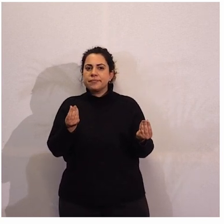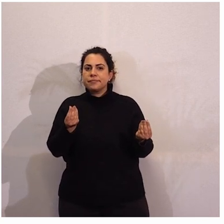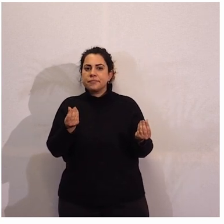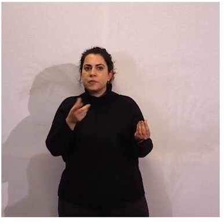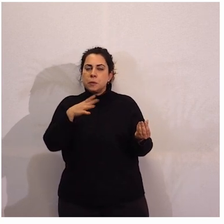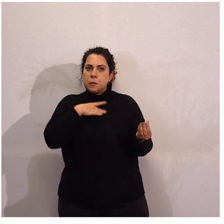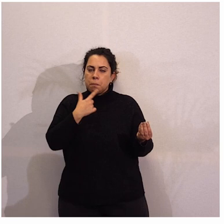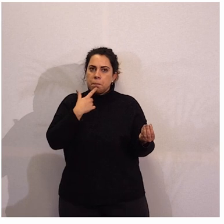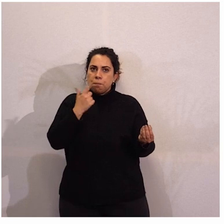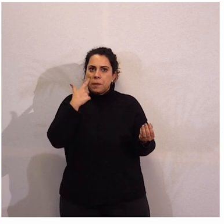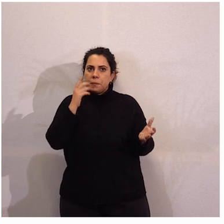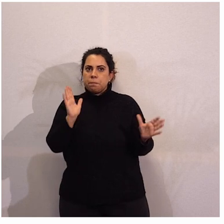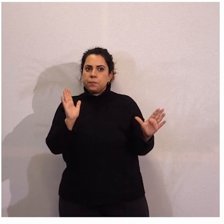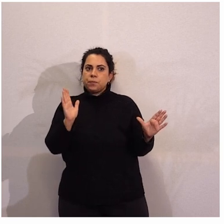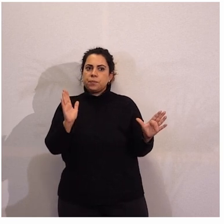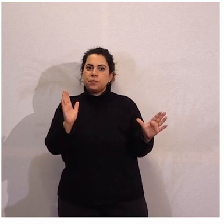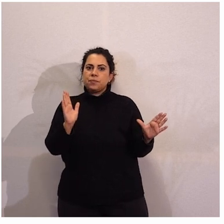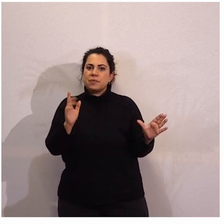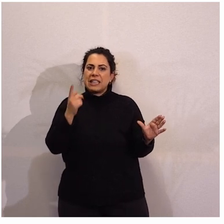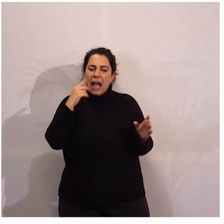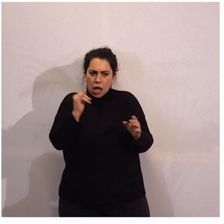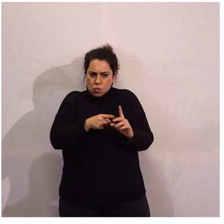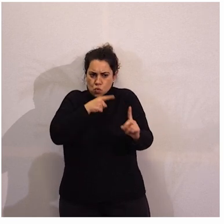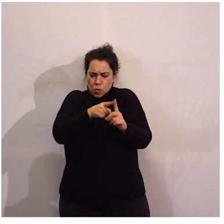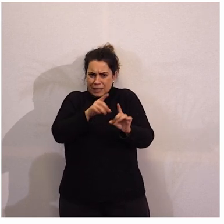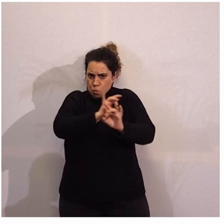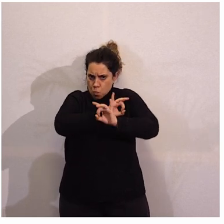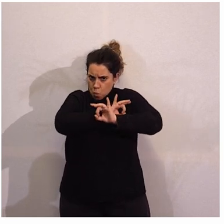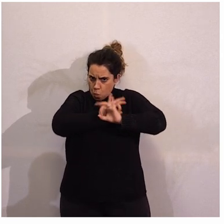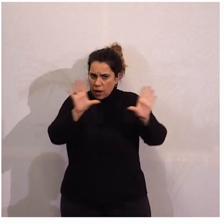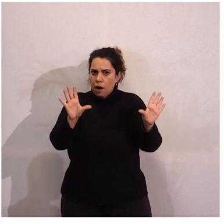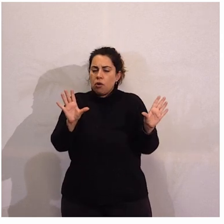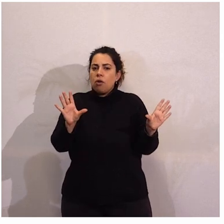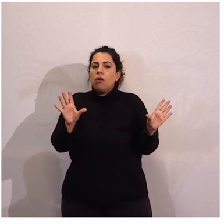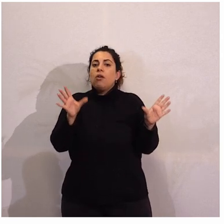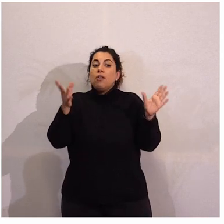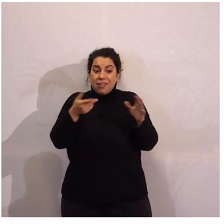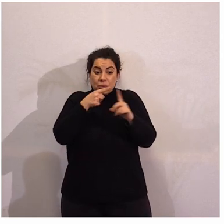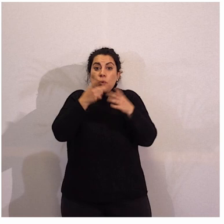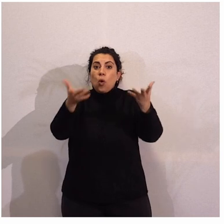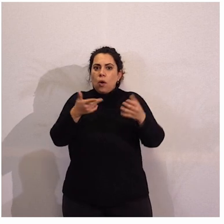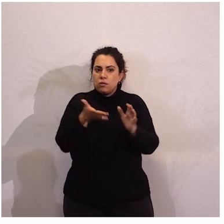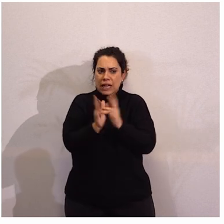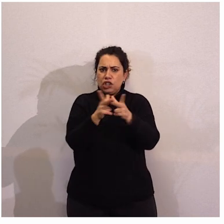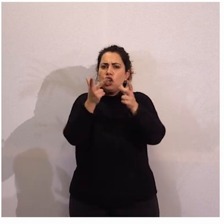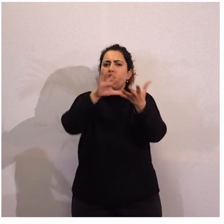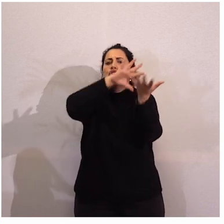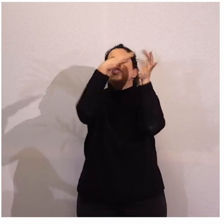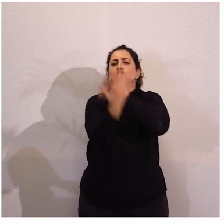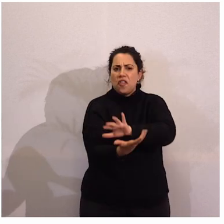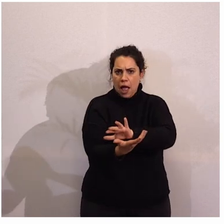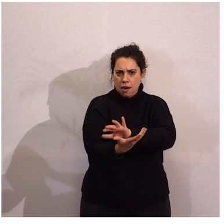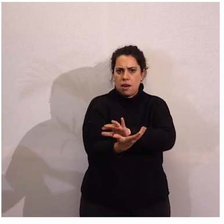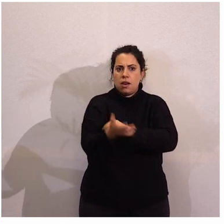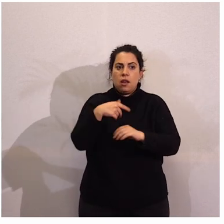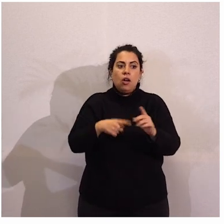podemos decir que tiene un objetivo muy claro, que es el cambio social, la transformación social,